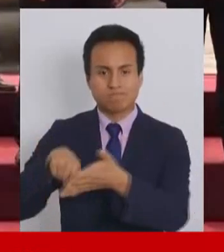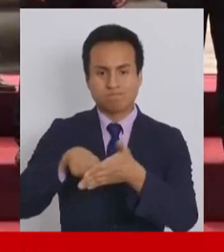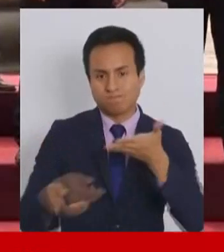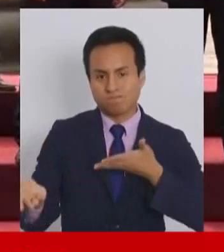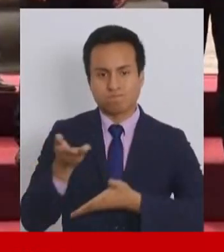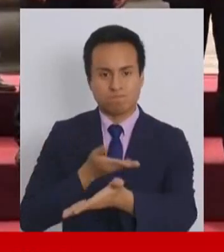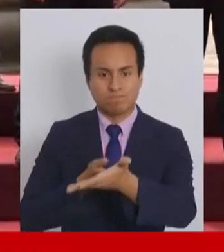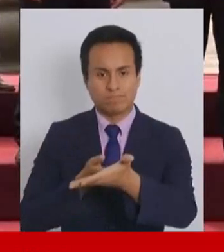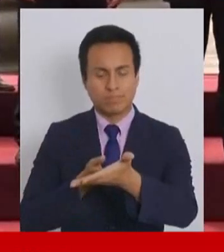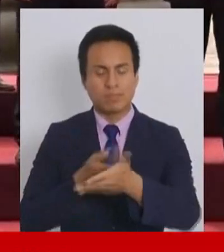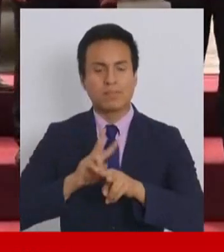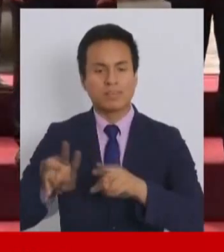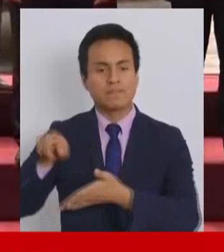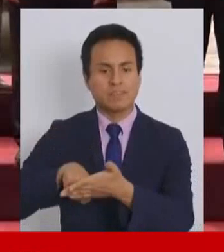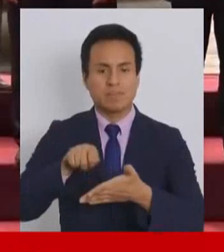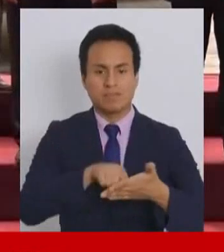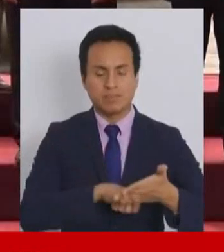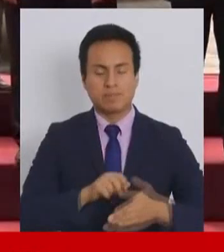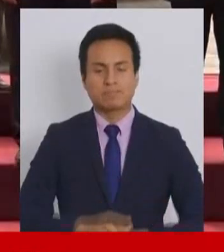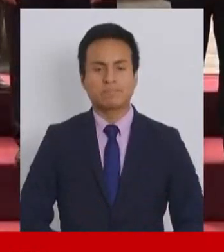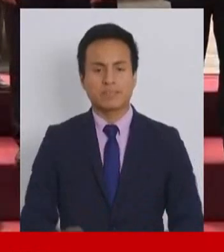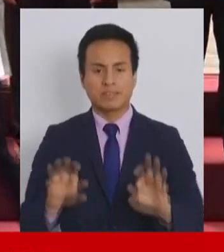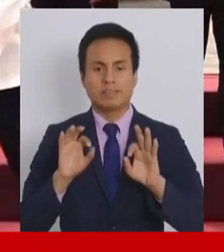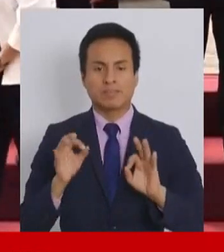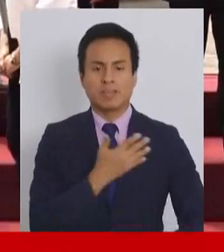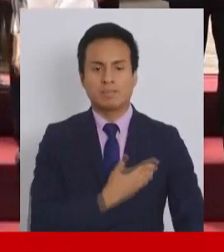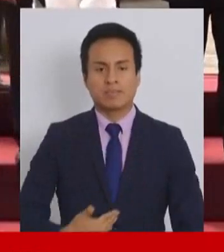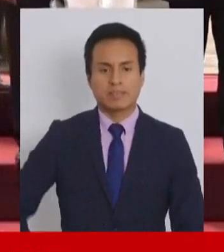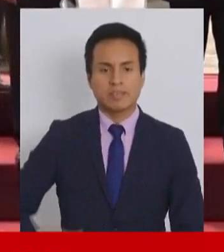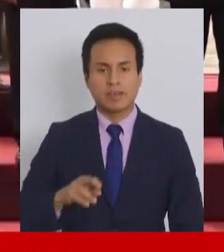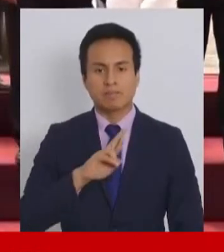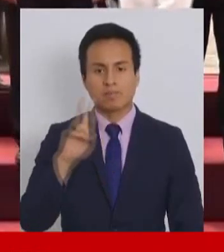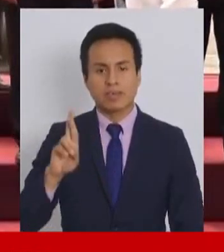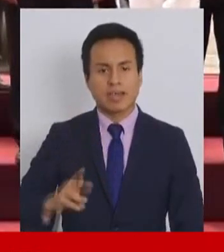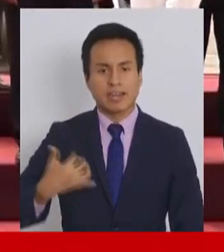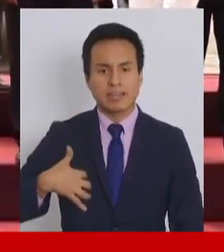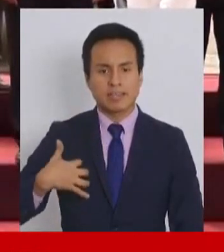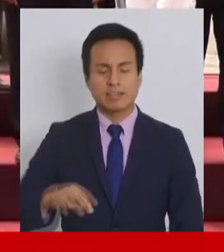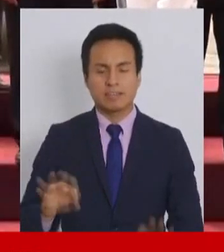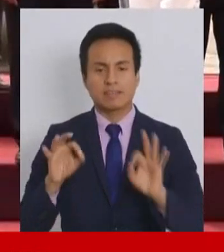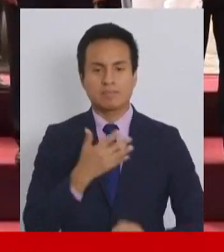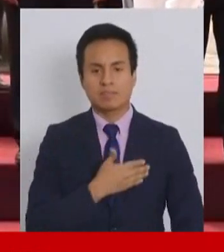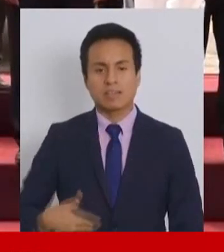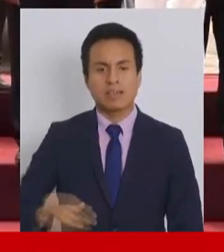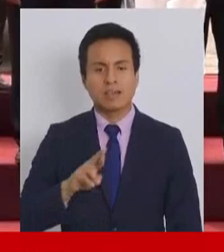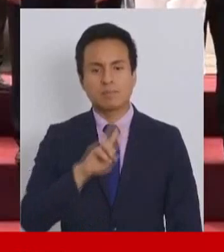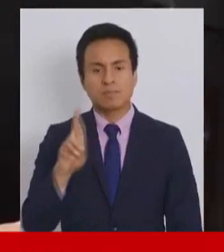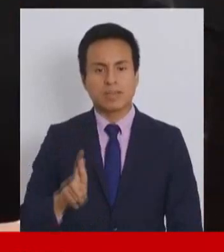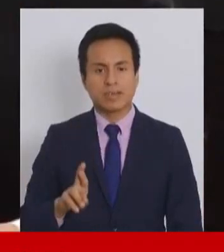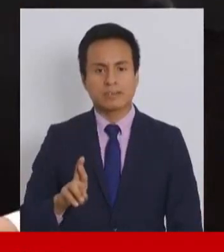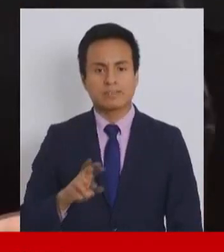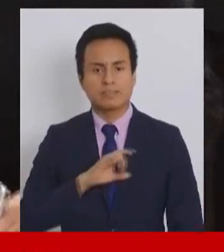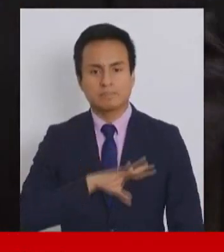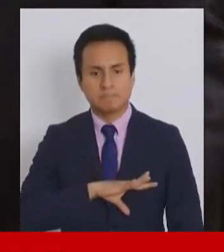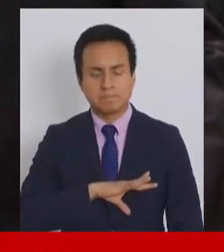marco de la visita oficial. La firma del excelentísimo presidente entre los representantes de ambas naciones que seguramente en las próximas horas se